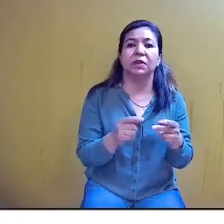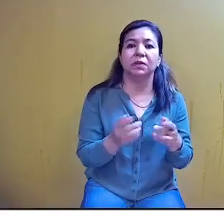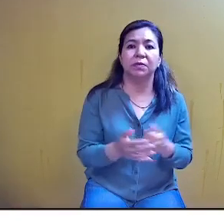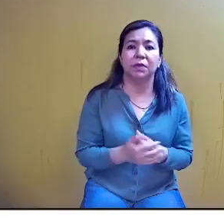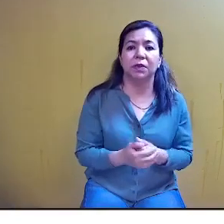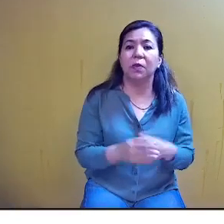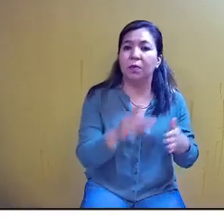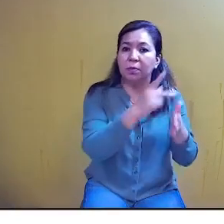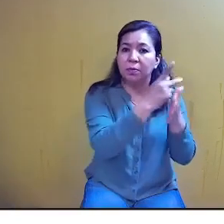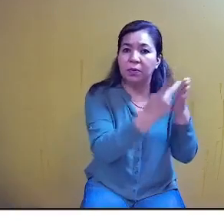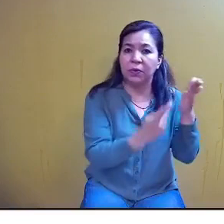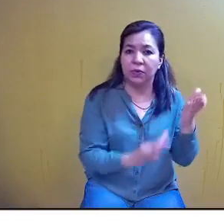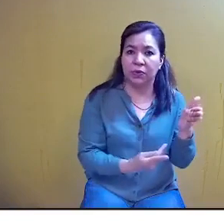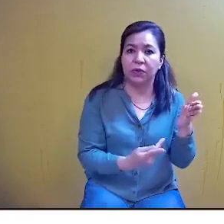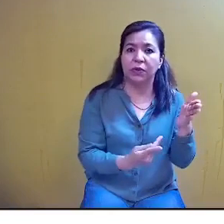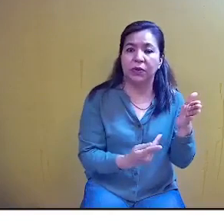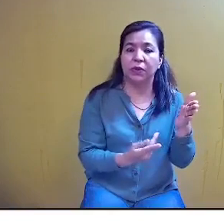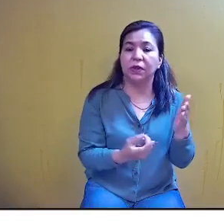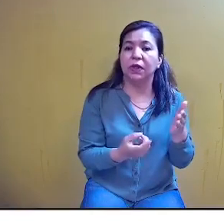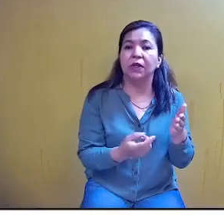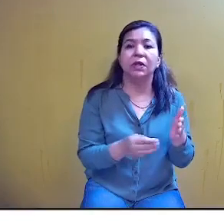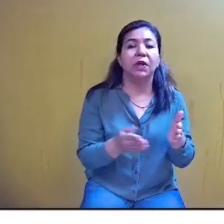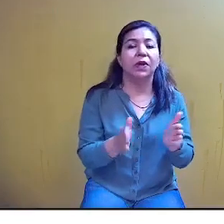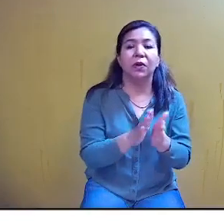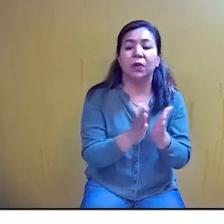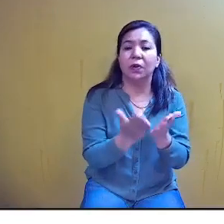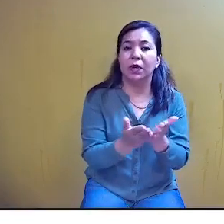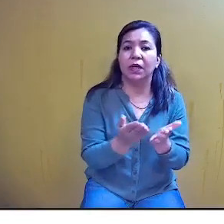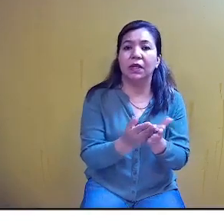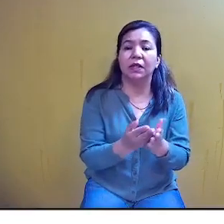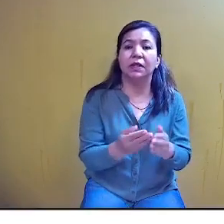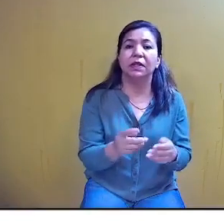de un proyecto de resolución relativo al expediente